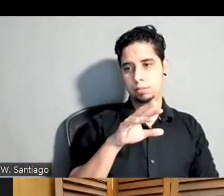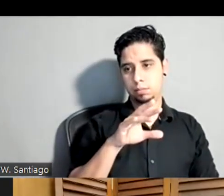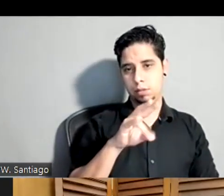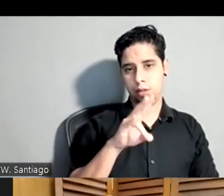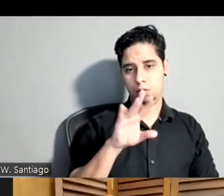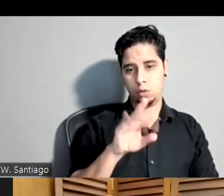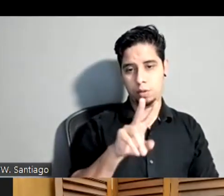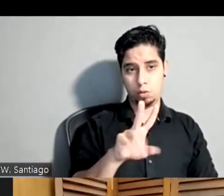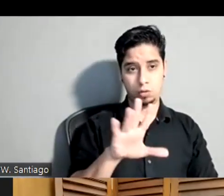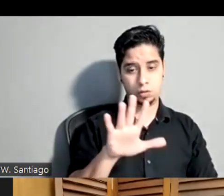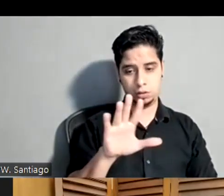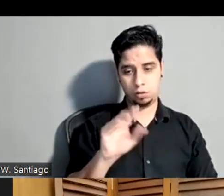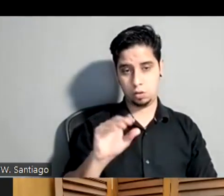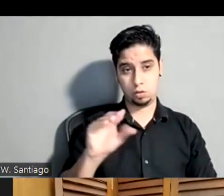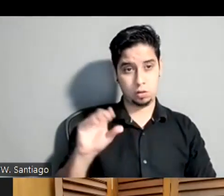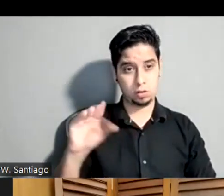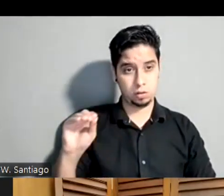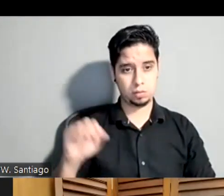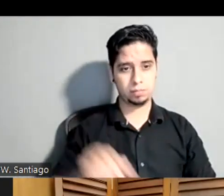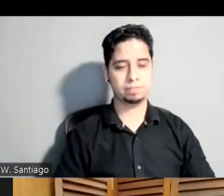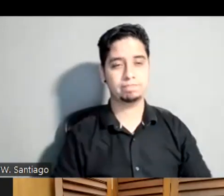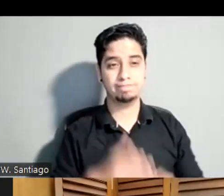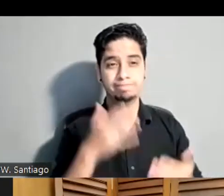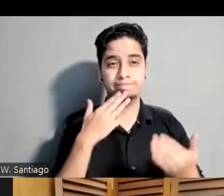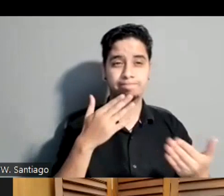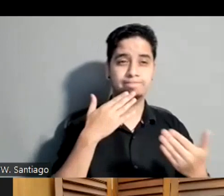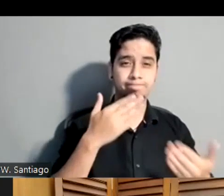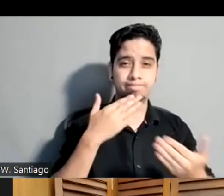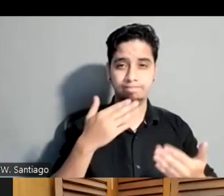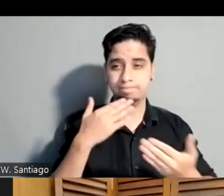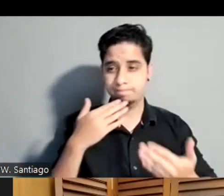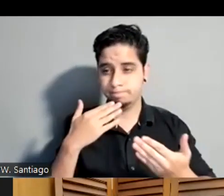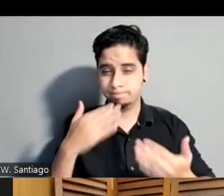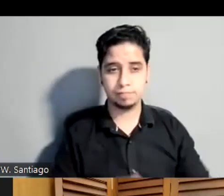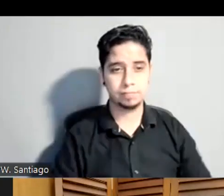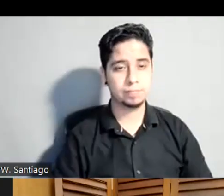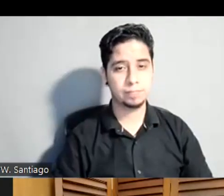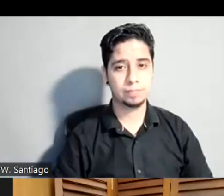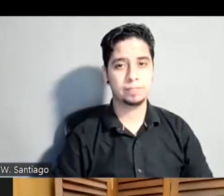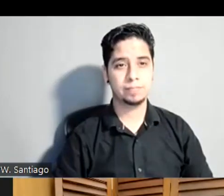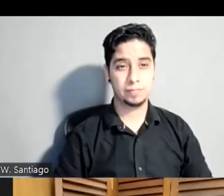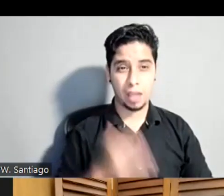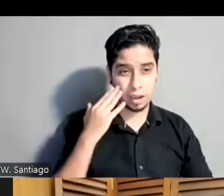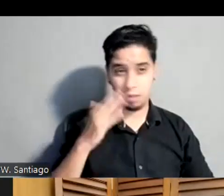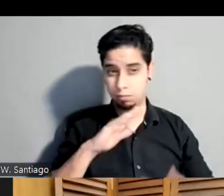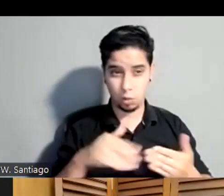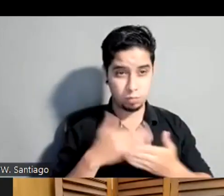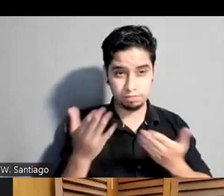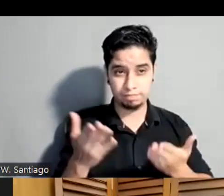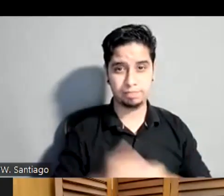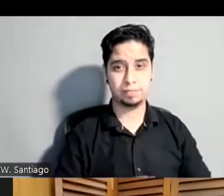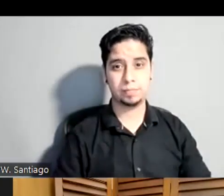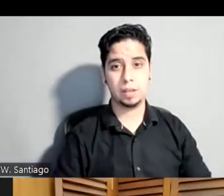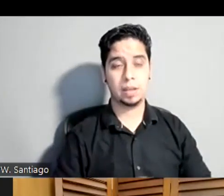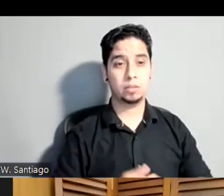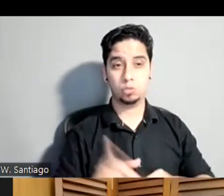es el número. Muchas gracias. cpr.com, donde hay muchas que hay de todo. En el Teatro